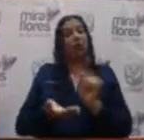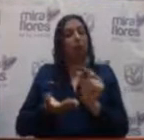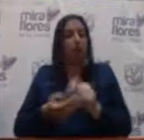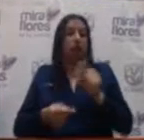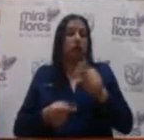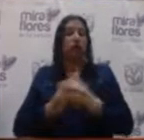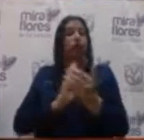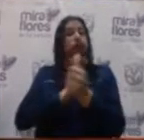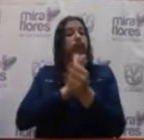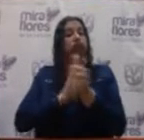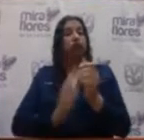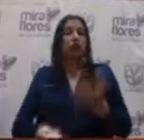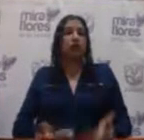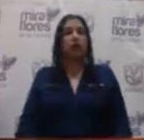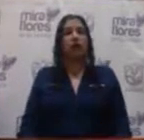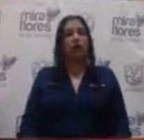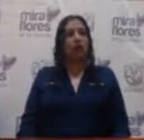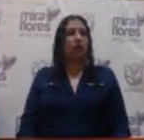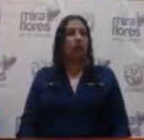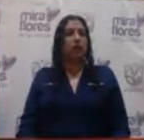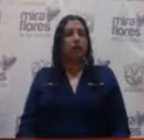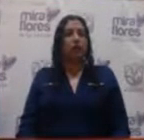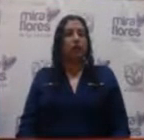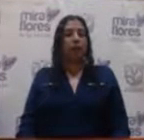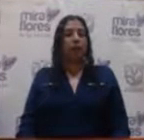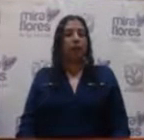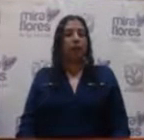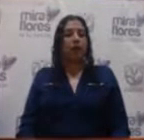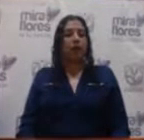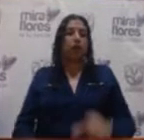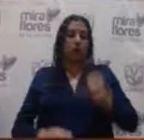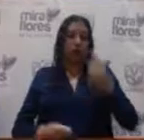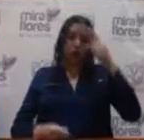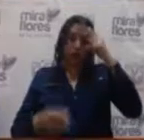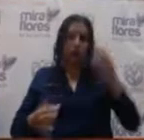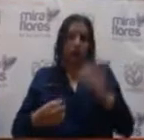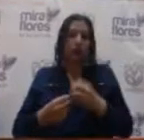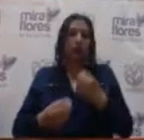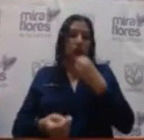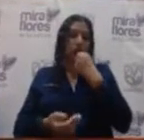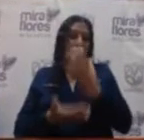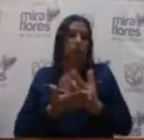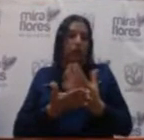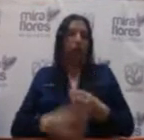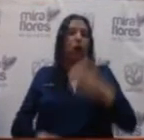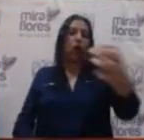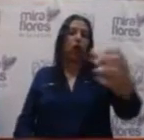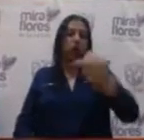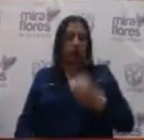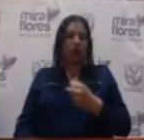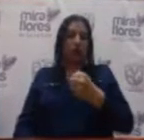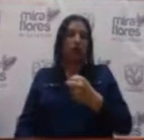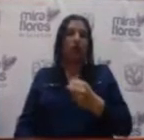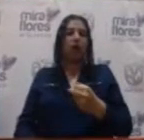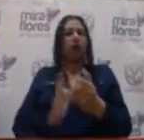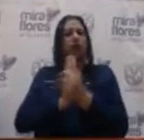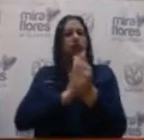especialista. Por lo demás, creo que sí sería bueno contratar a un perito para que